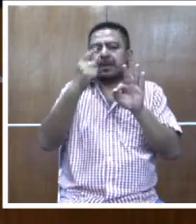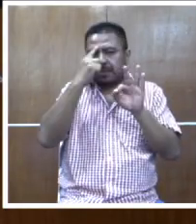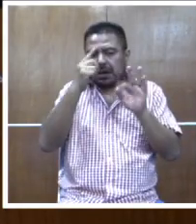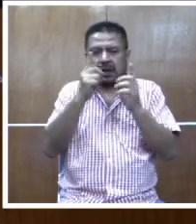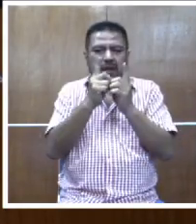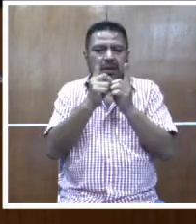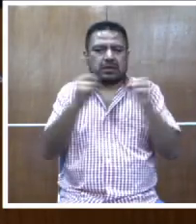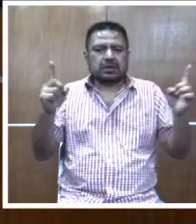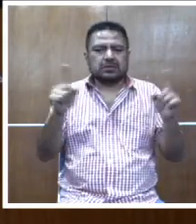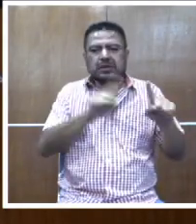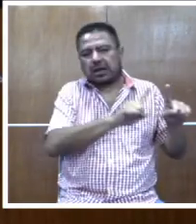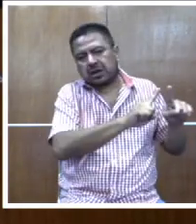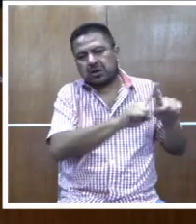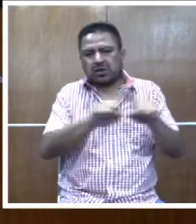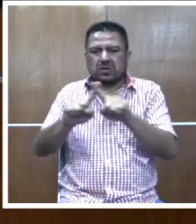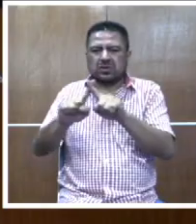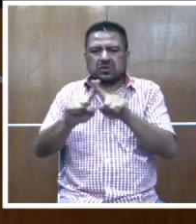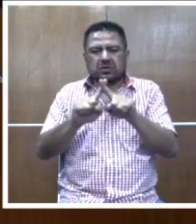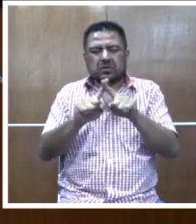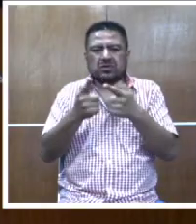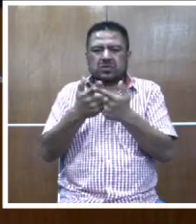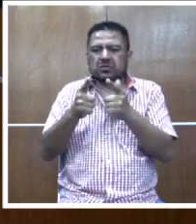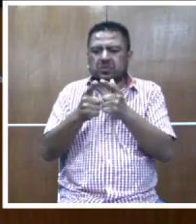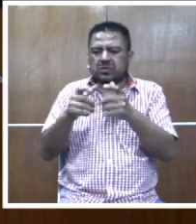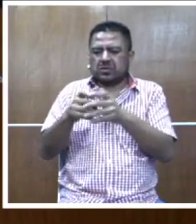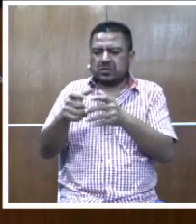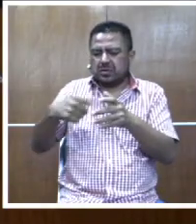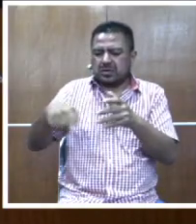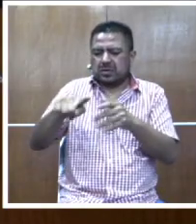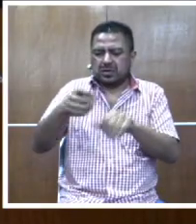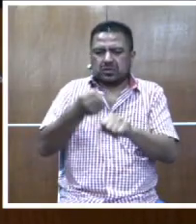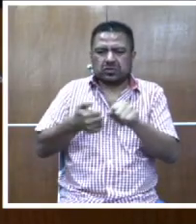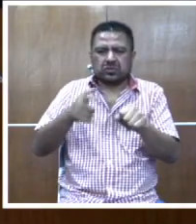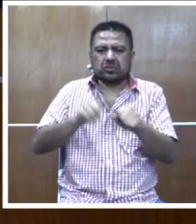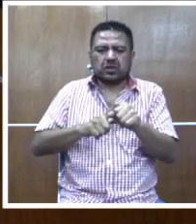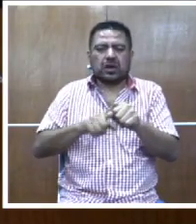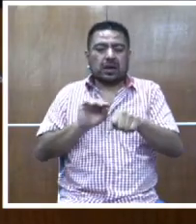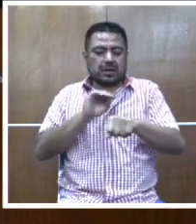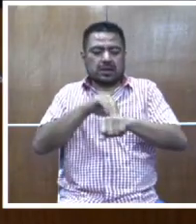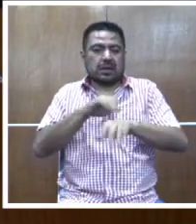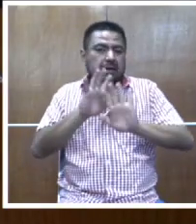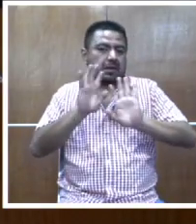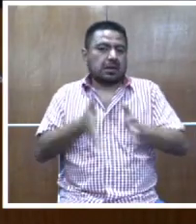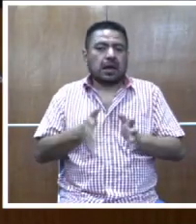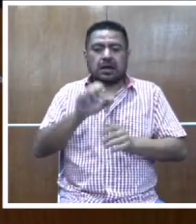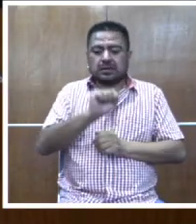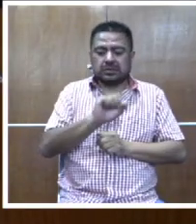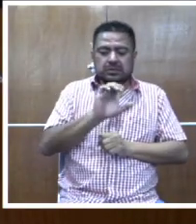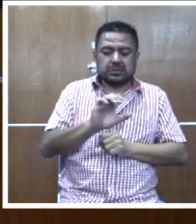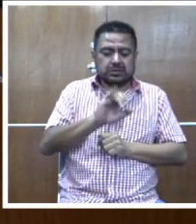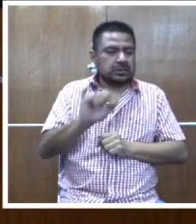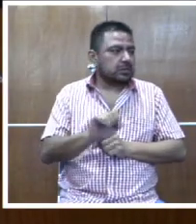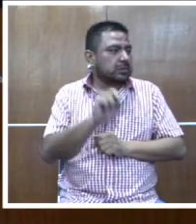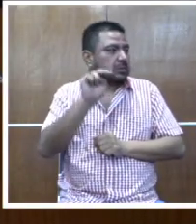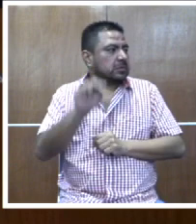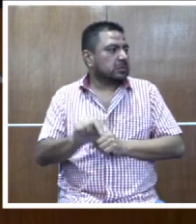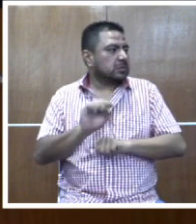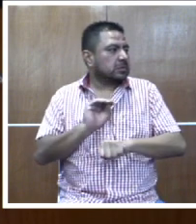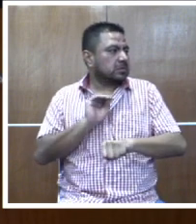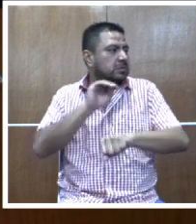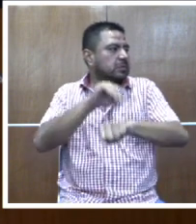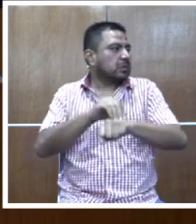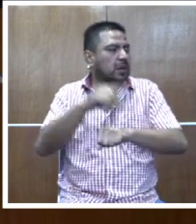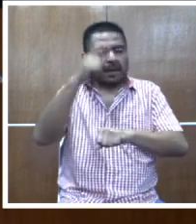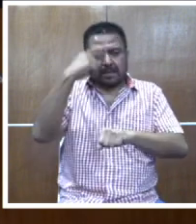desarrollo de diversos sectores de la sociedad, que han sido emitidos ya por la Suprema Corte de Justicia de la Nación